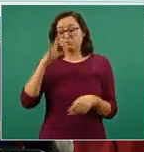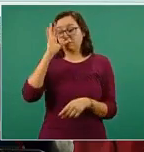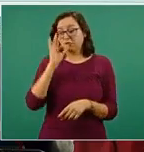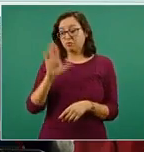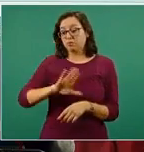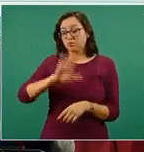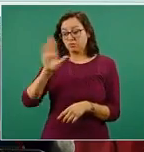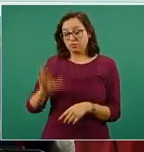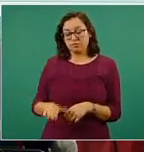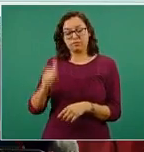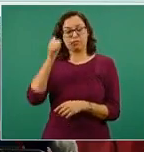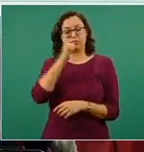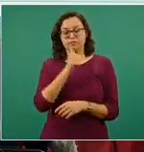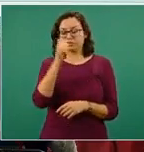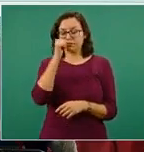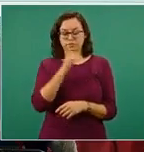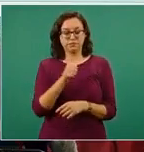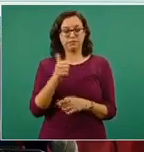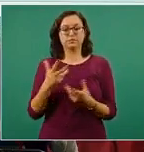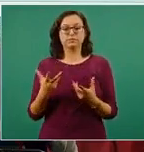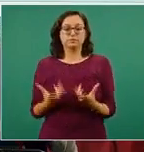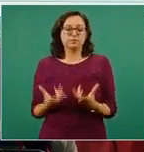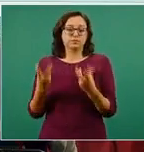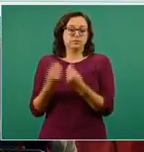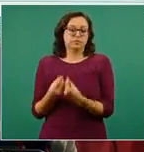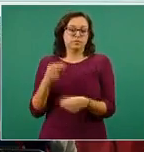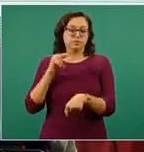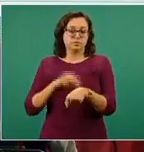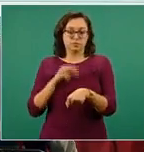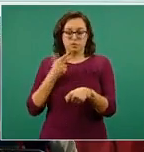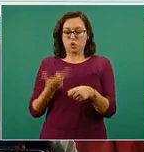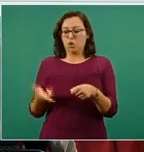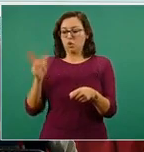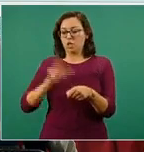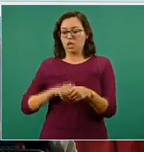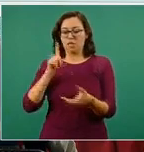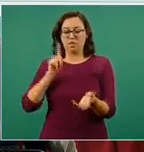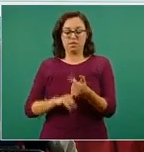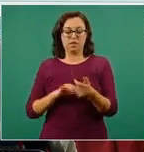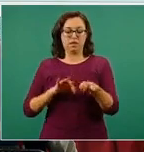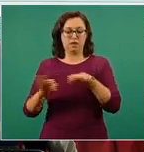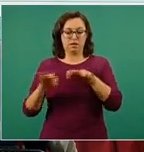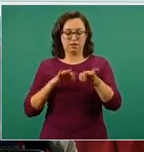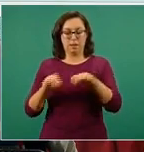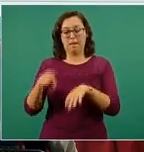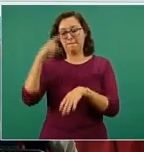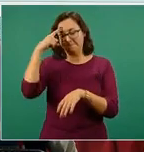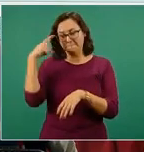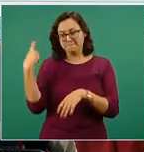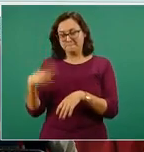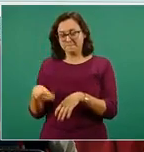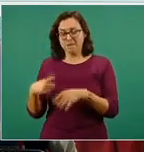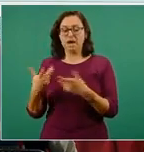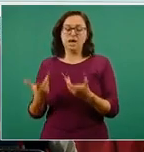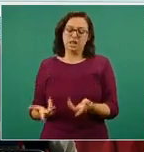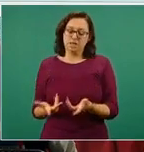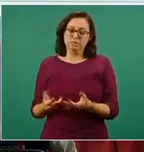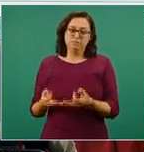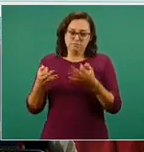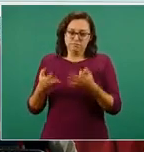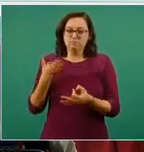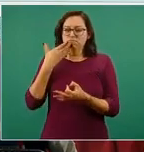fue acompañado por el personal de salud y de todas las instituciones para poderle dar un destino adecuado con toda